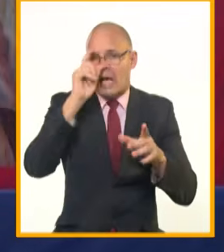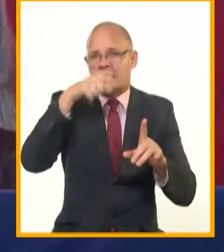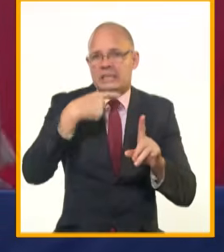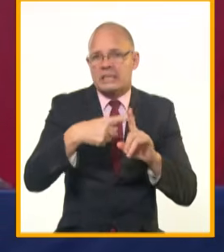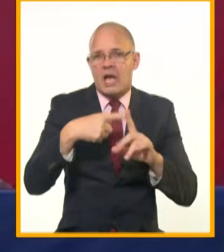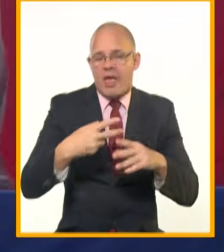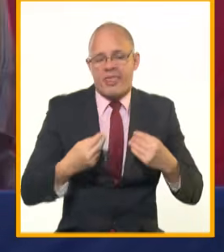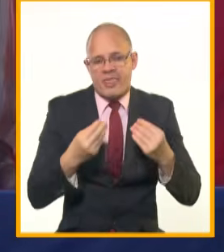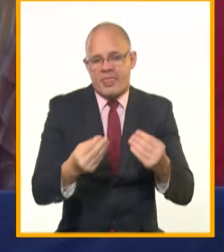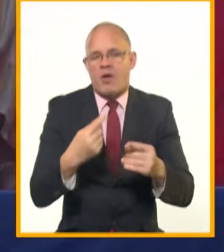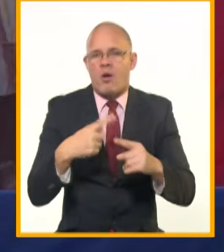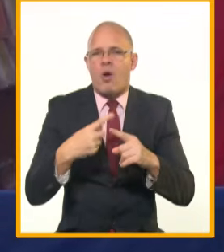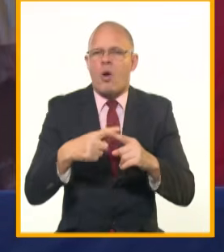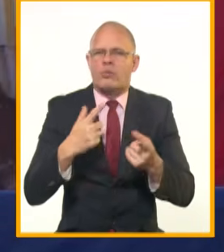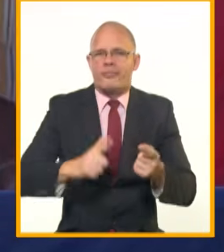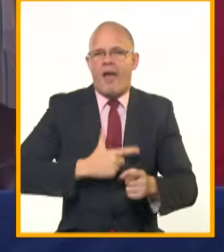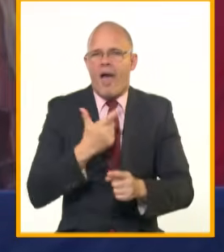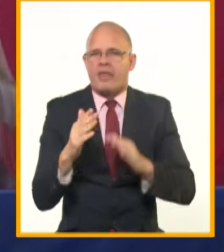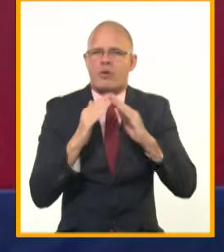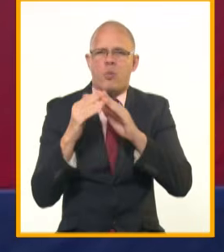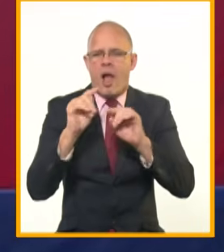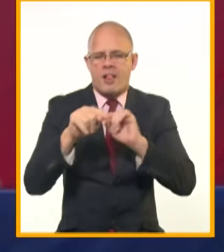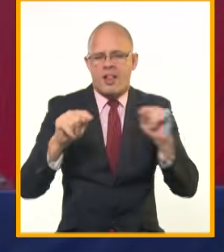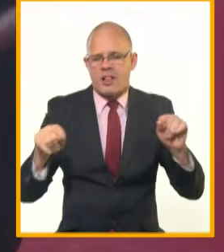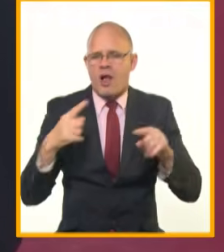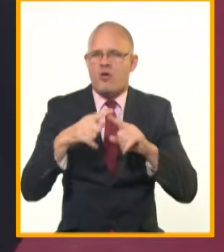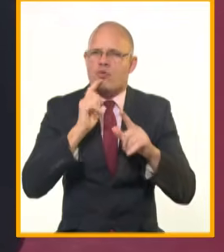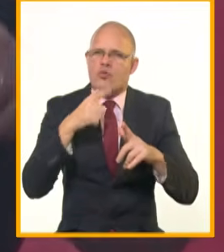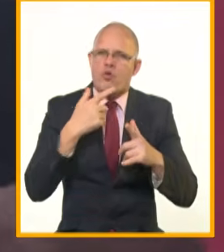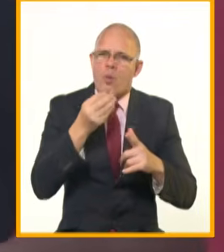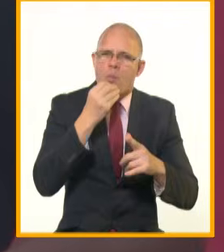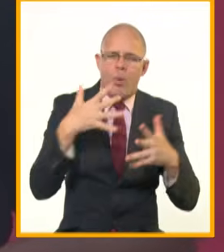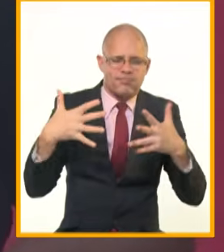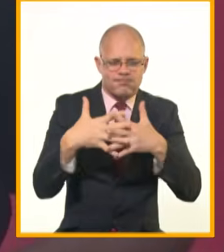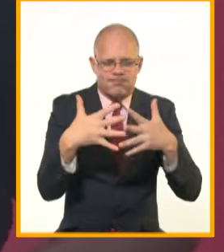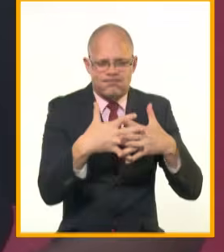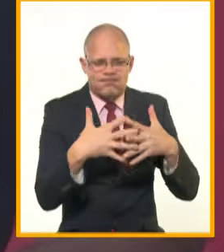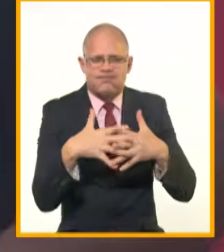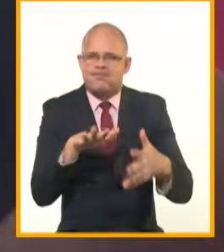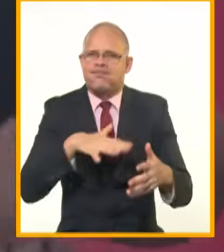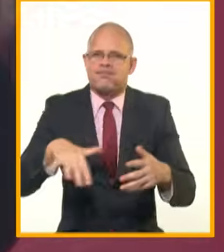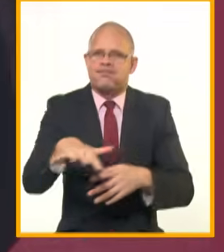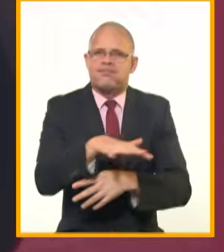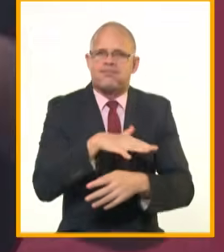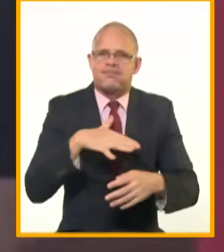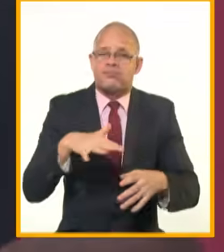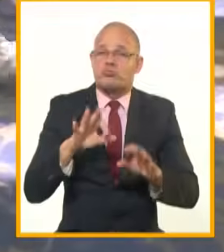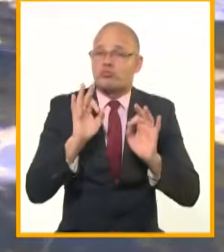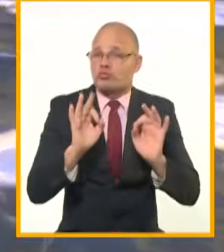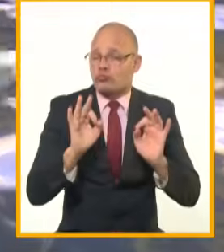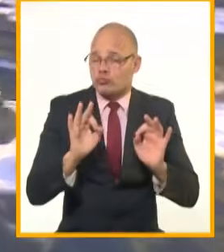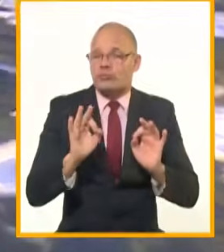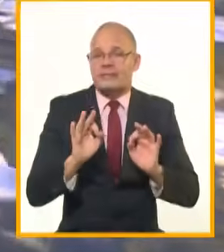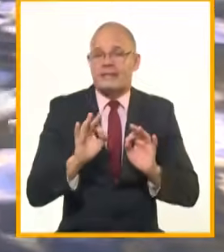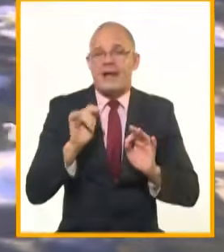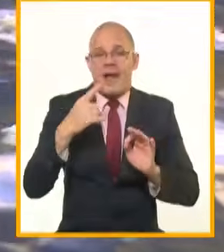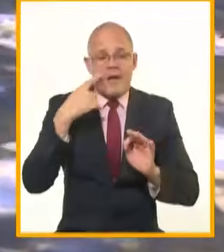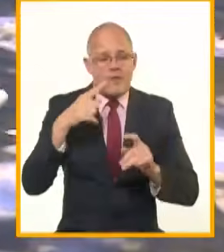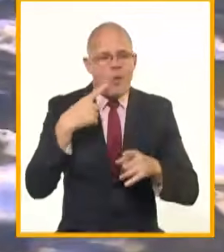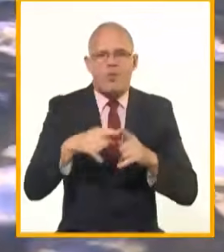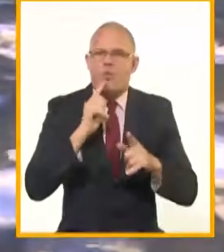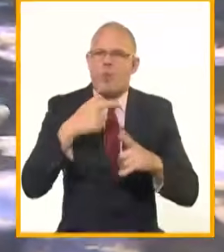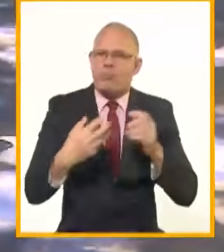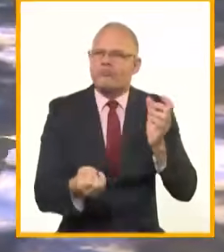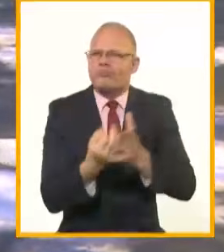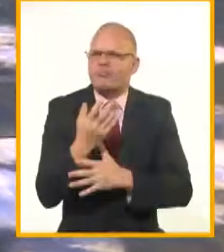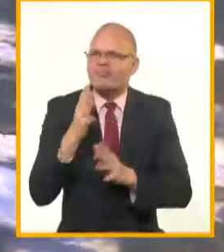el arte comunitario fortalecen el tejido social y la espiritualidad colectiva. Ese elogio aplaudió la creación artística